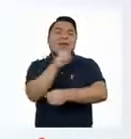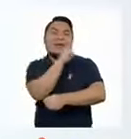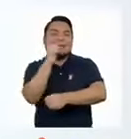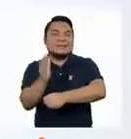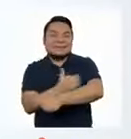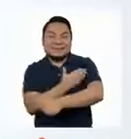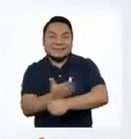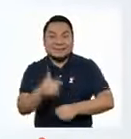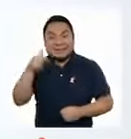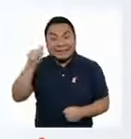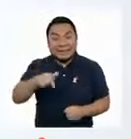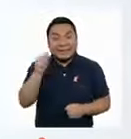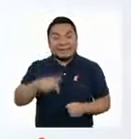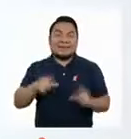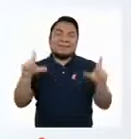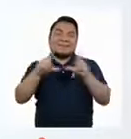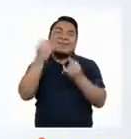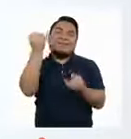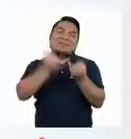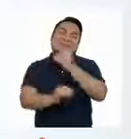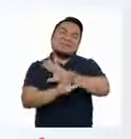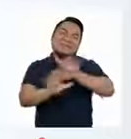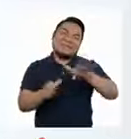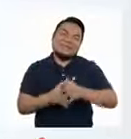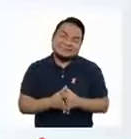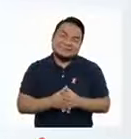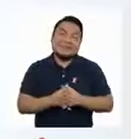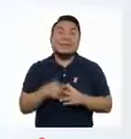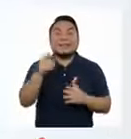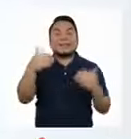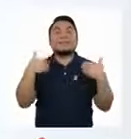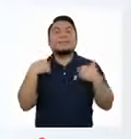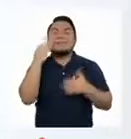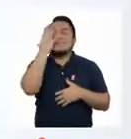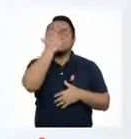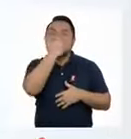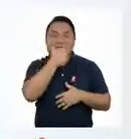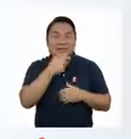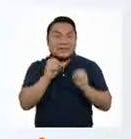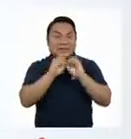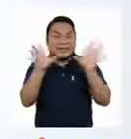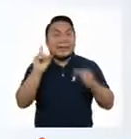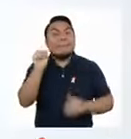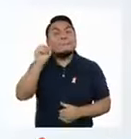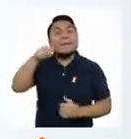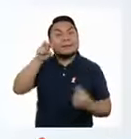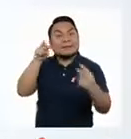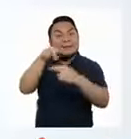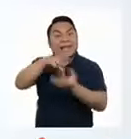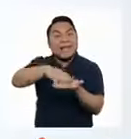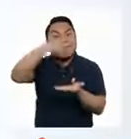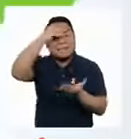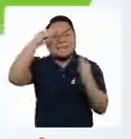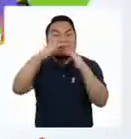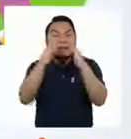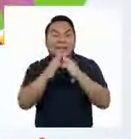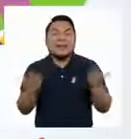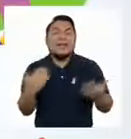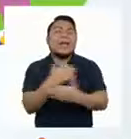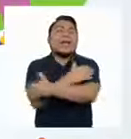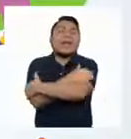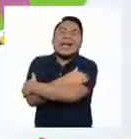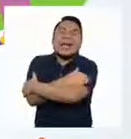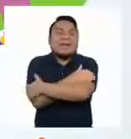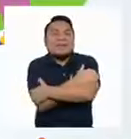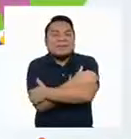canciones, este programa va llegando a su fin. ¡Ay! ¡Que tengan un lindo día! ¡Nos vemos mañana en Aprendo en Casa!